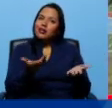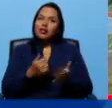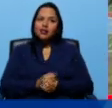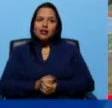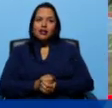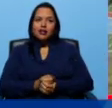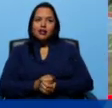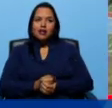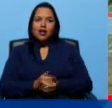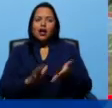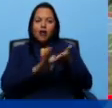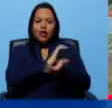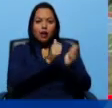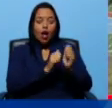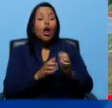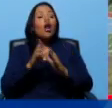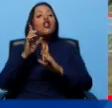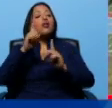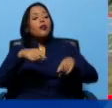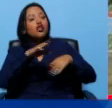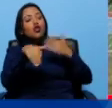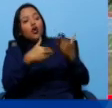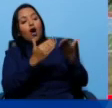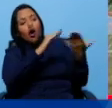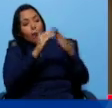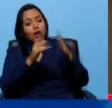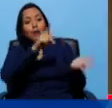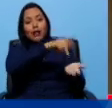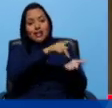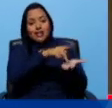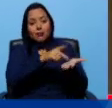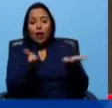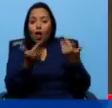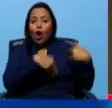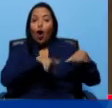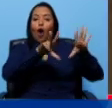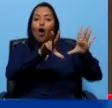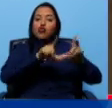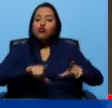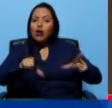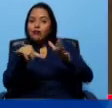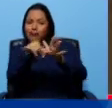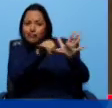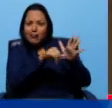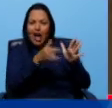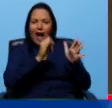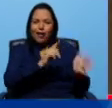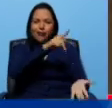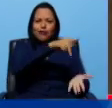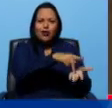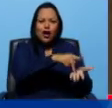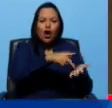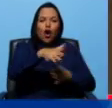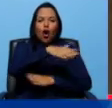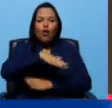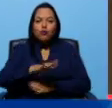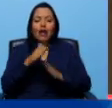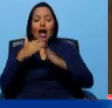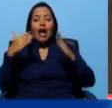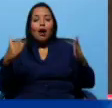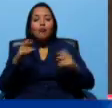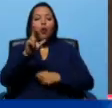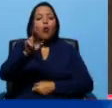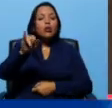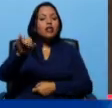masificación. Toda la comunidad también hace vida en esa cancha. Para que vean. Los 8 sectores que contemplan la comuna Gran Campo Rico y los